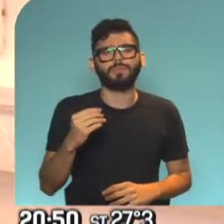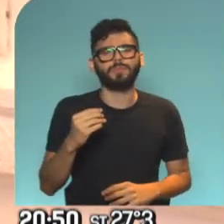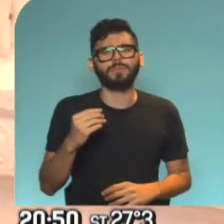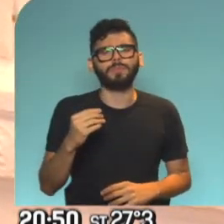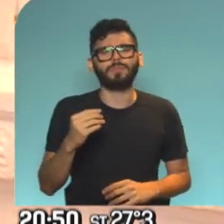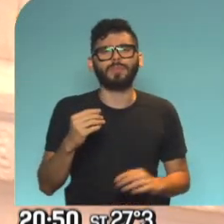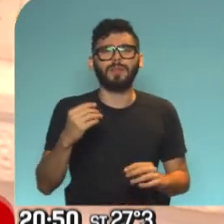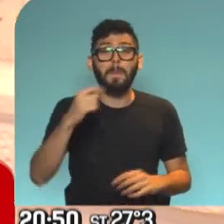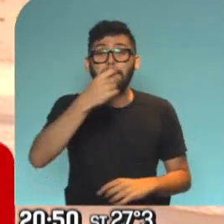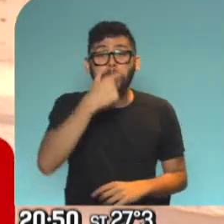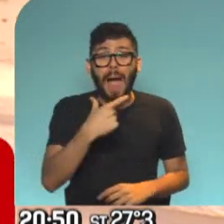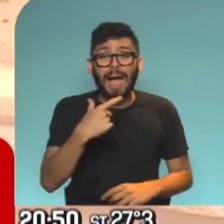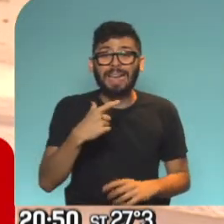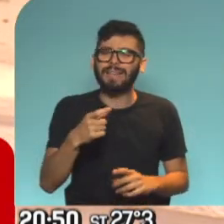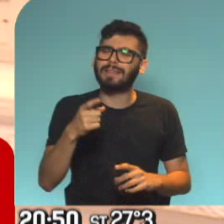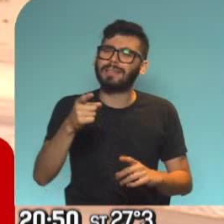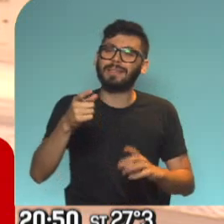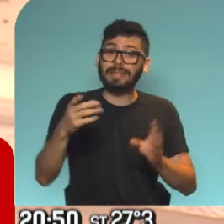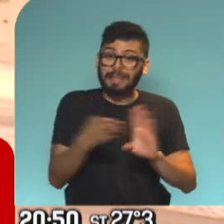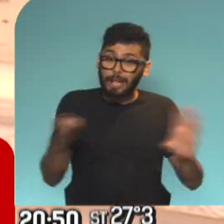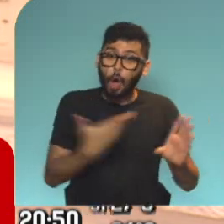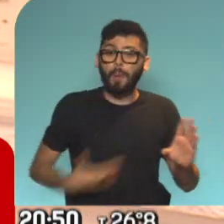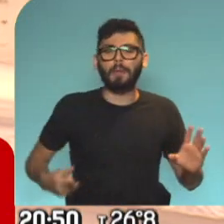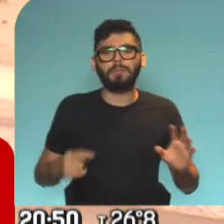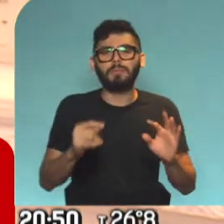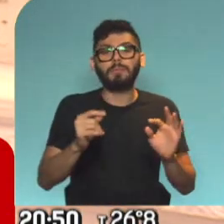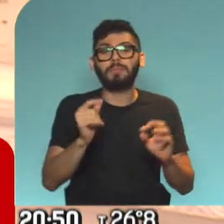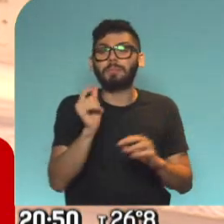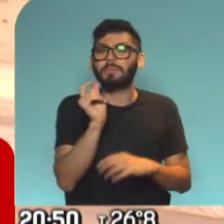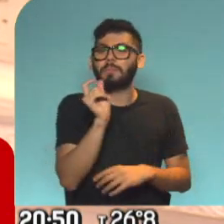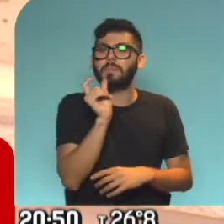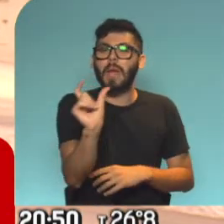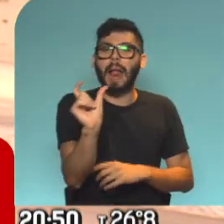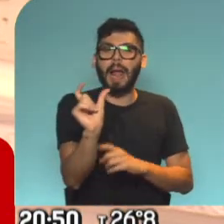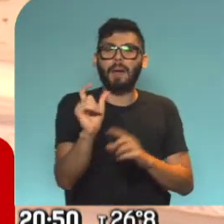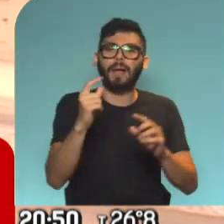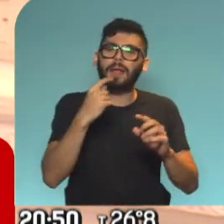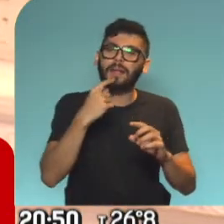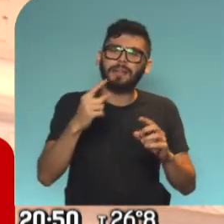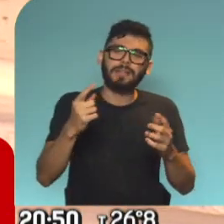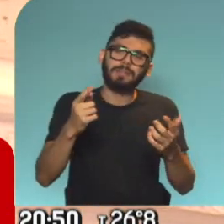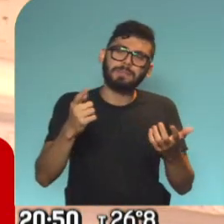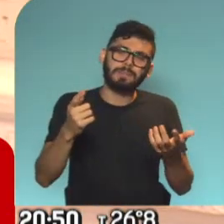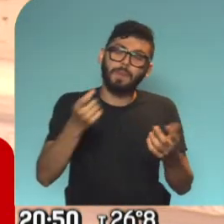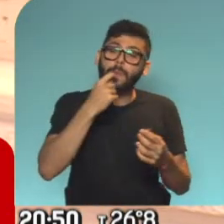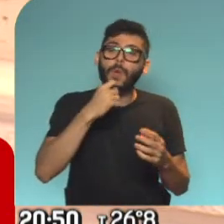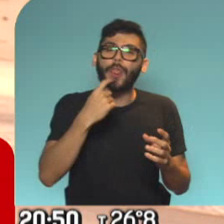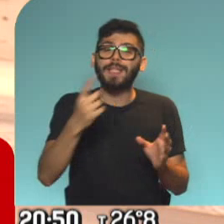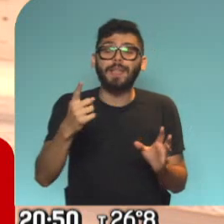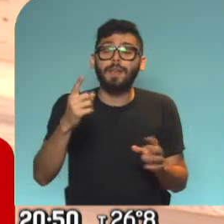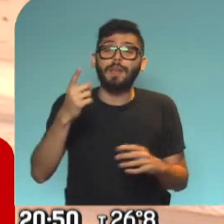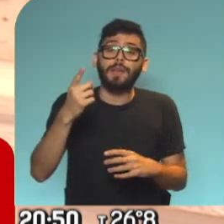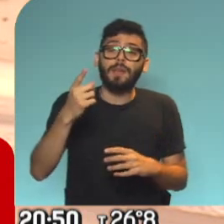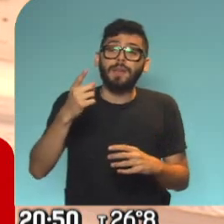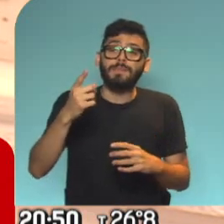con frases rutilantes mucho desprestigio en la palabra, cuando hablaba de los segundos semestres o de los brotes verdes. Yo creo que eso